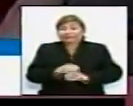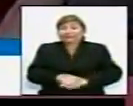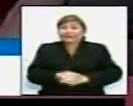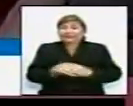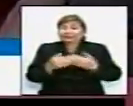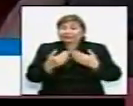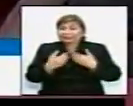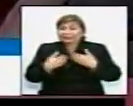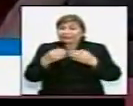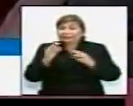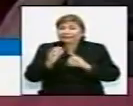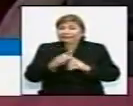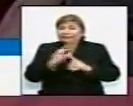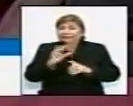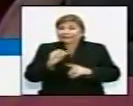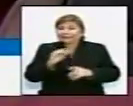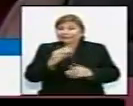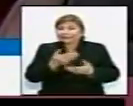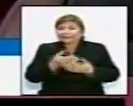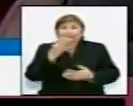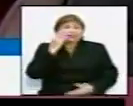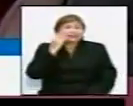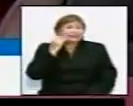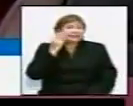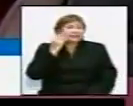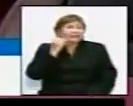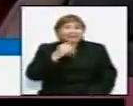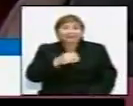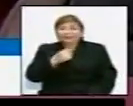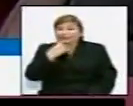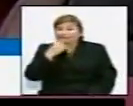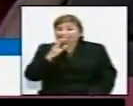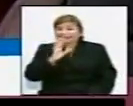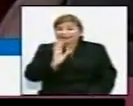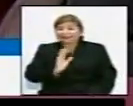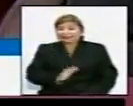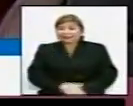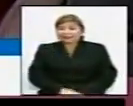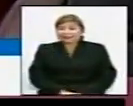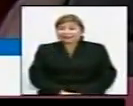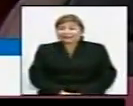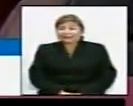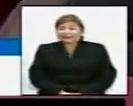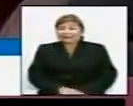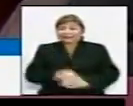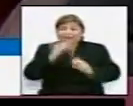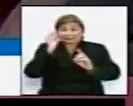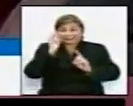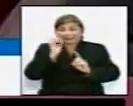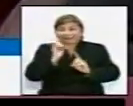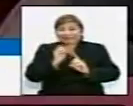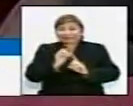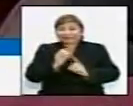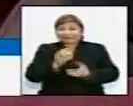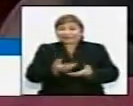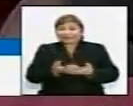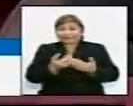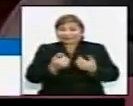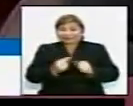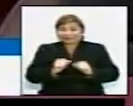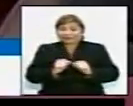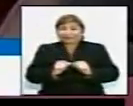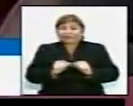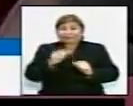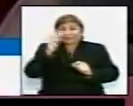Pero técnicamente estamos explicando la experiencia que hemos tenido, ¿no? Esa es la experiencia. Somos objetivos, o por lo menos tratamos de